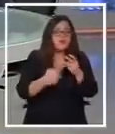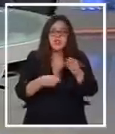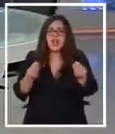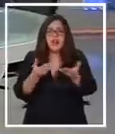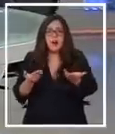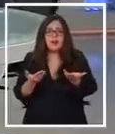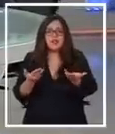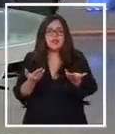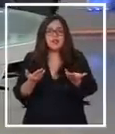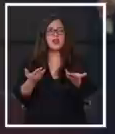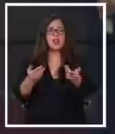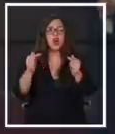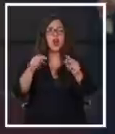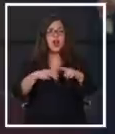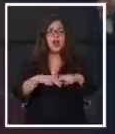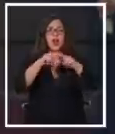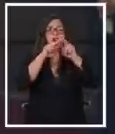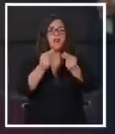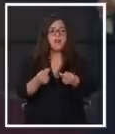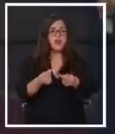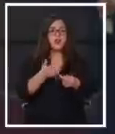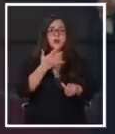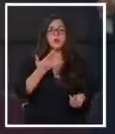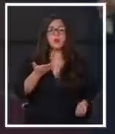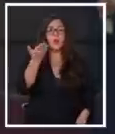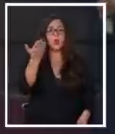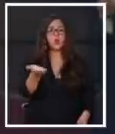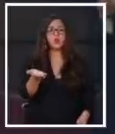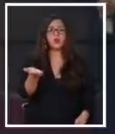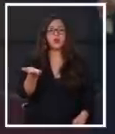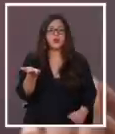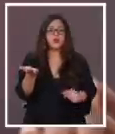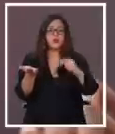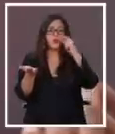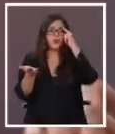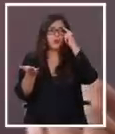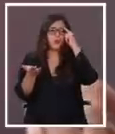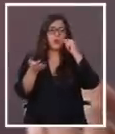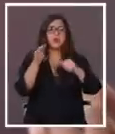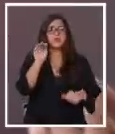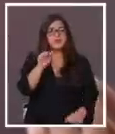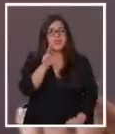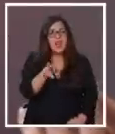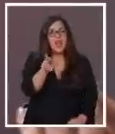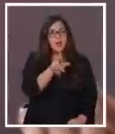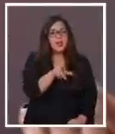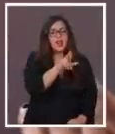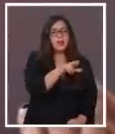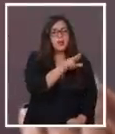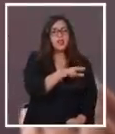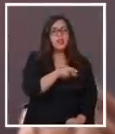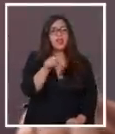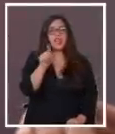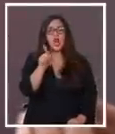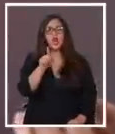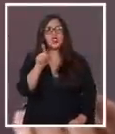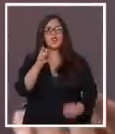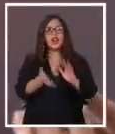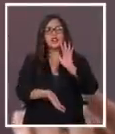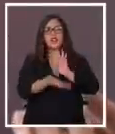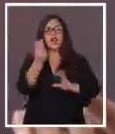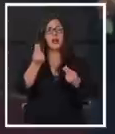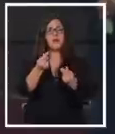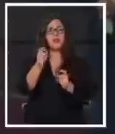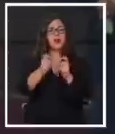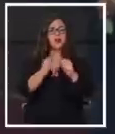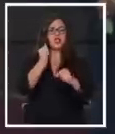además con esos fondos usted ha sido ha insistido hasta el cansancio en que no se van a tocar los fondos de